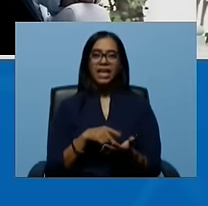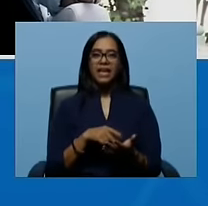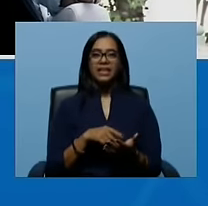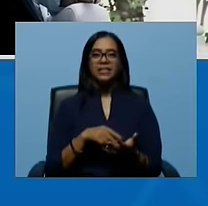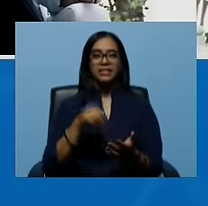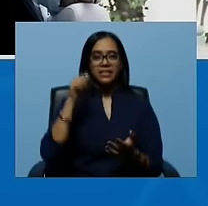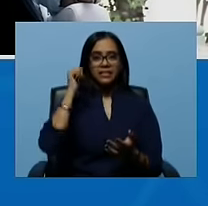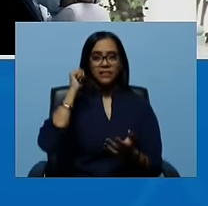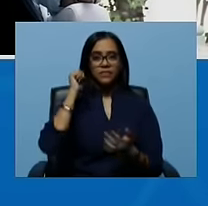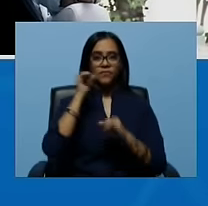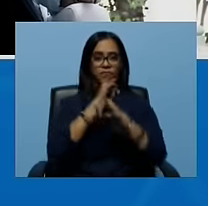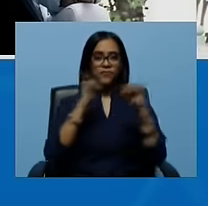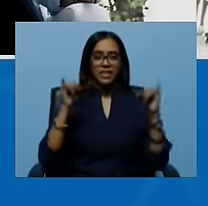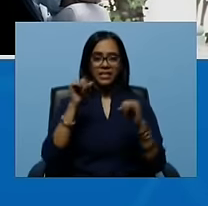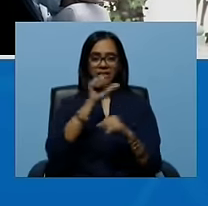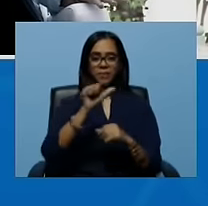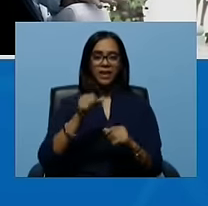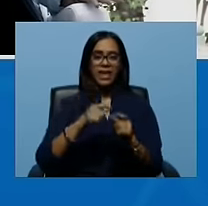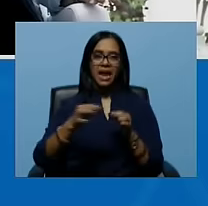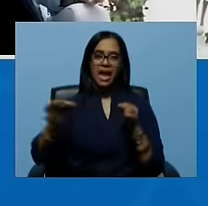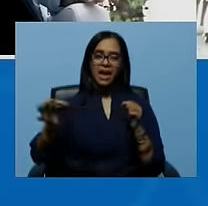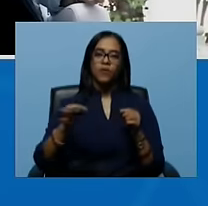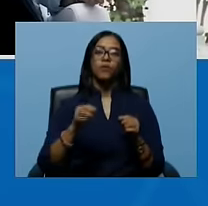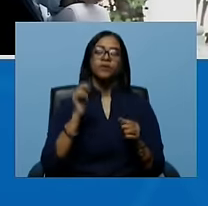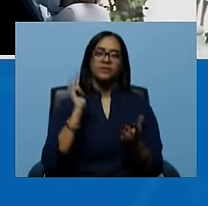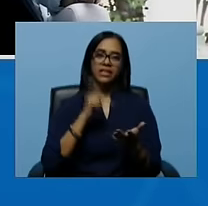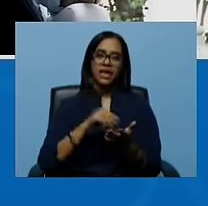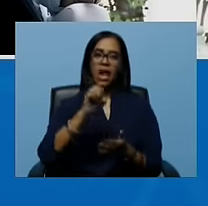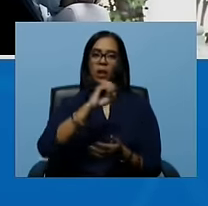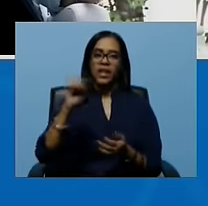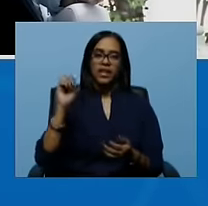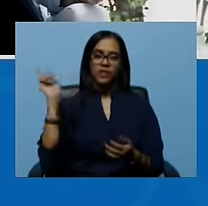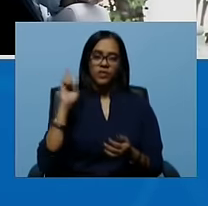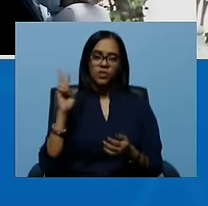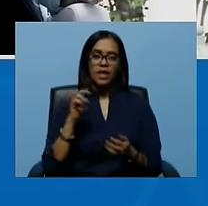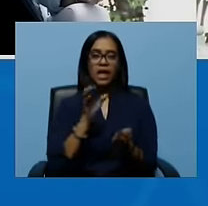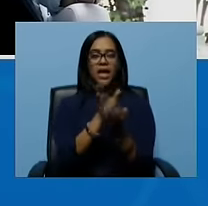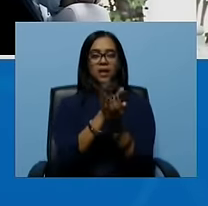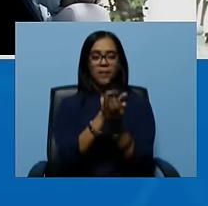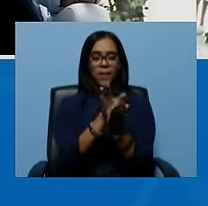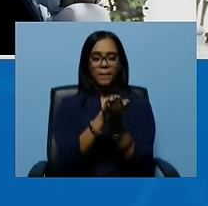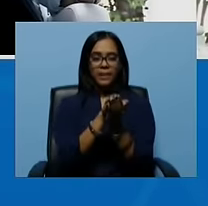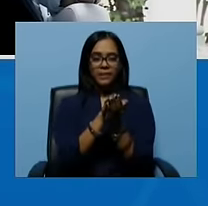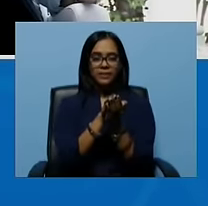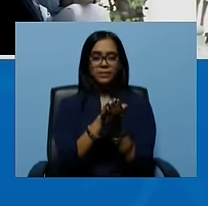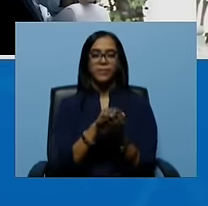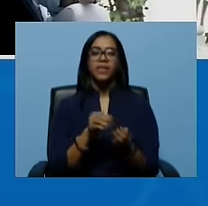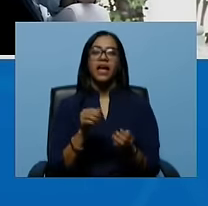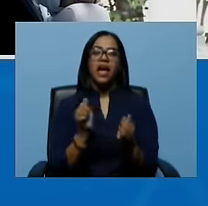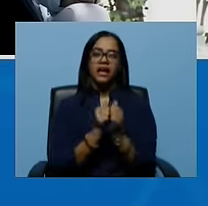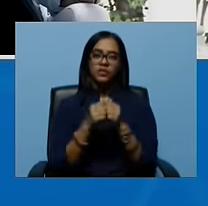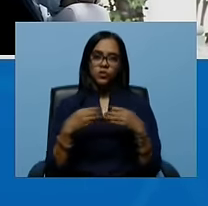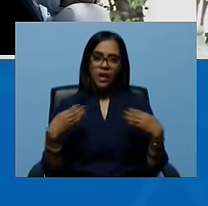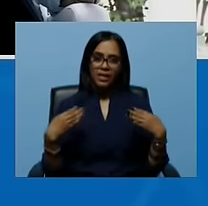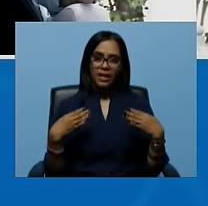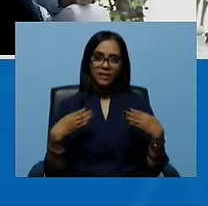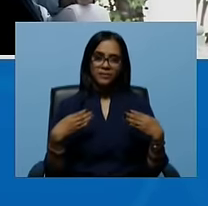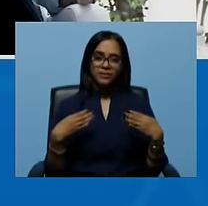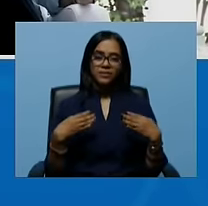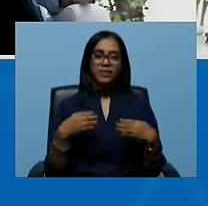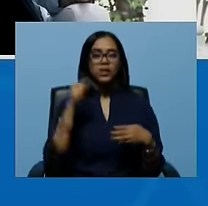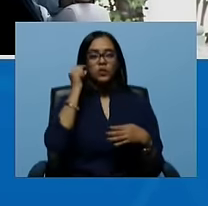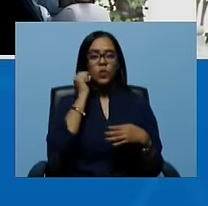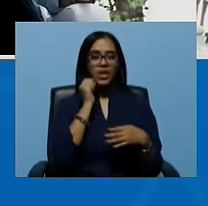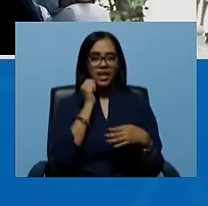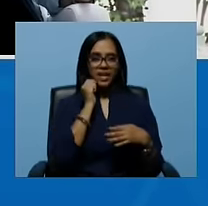largo. Llega al oriente del país, a Nueva Esparta, a Anzoátegui,